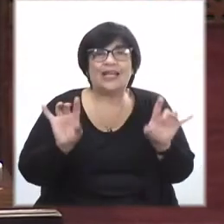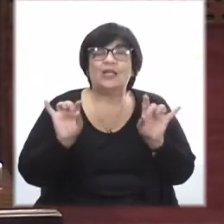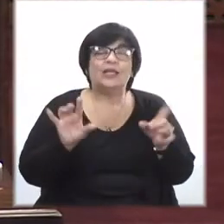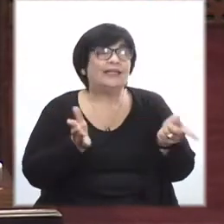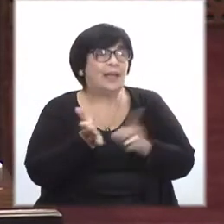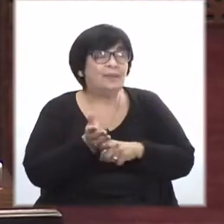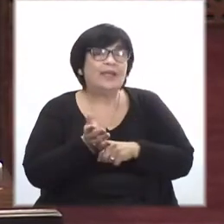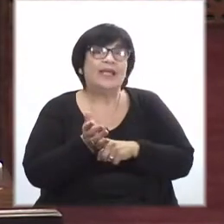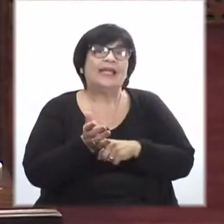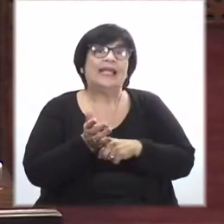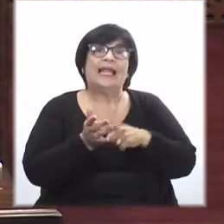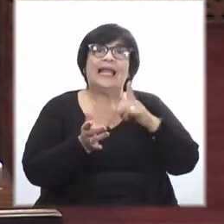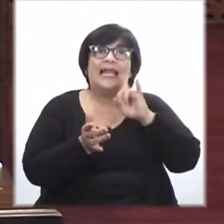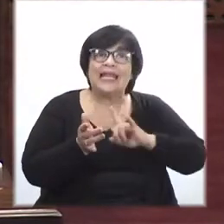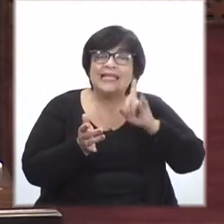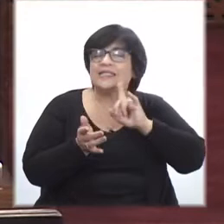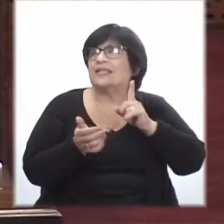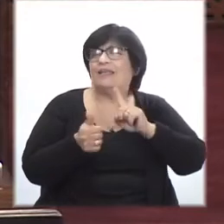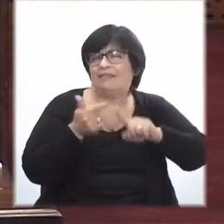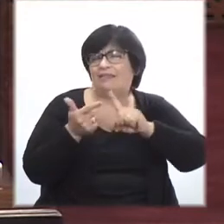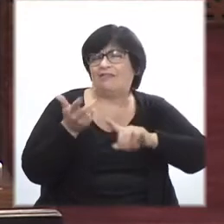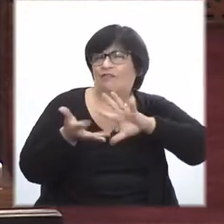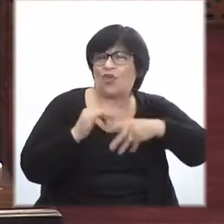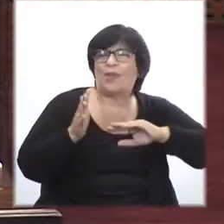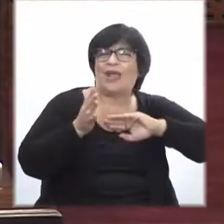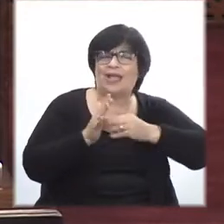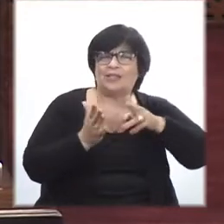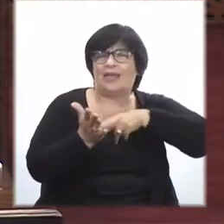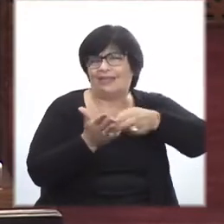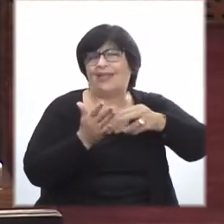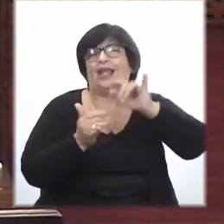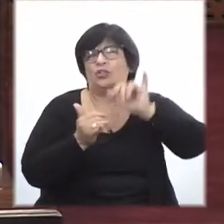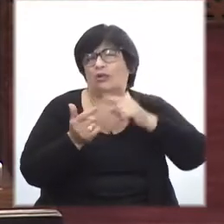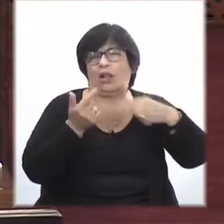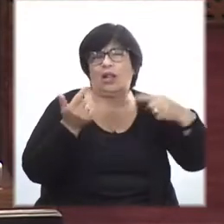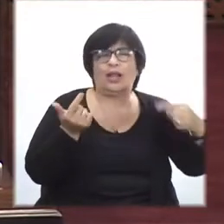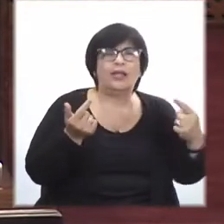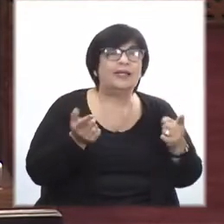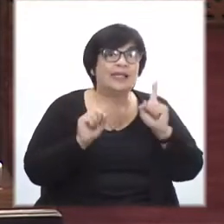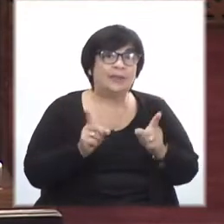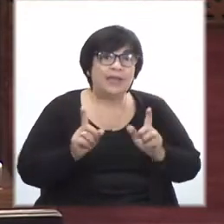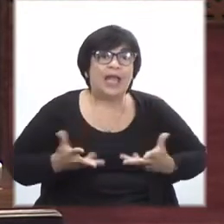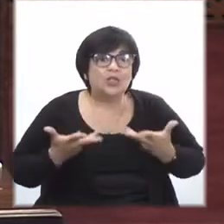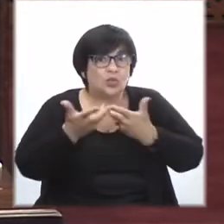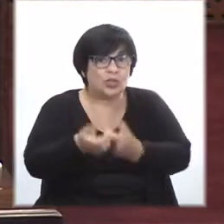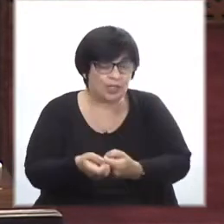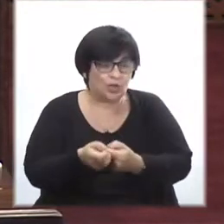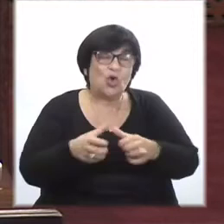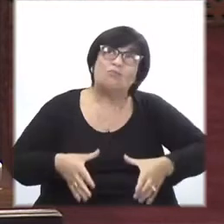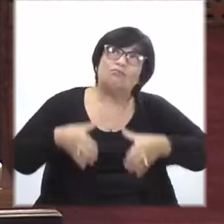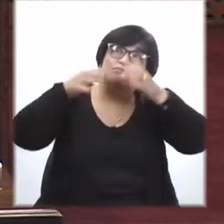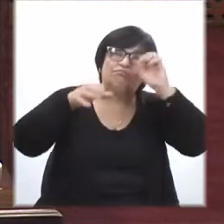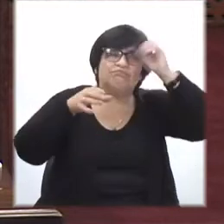de lácteos en distintas formas, iniciaron y difundieron la conservación de forrajes serificados o ensilados, promovieron los